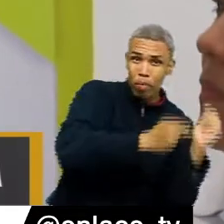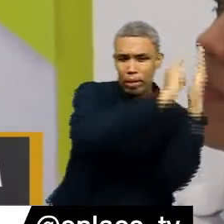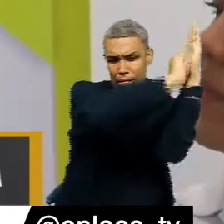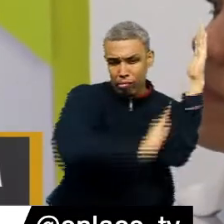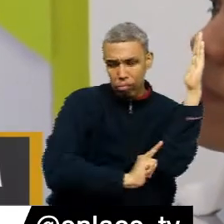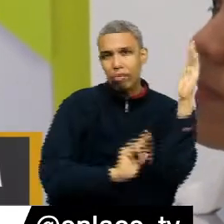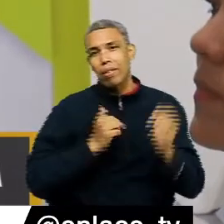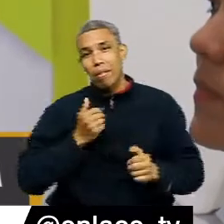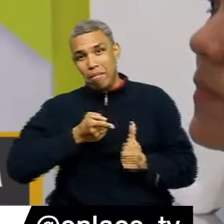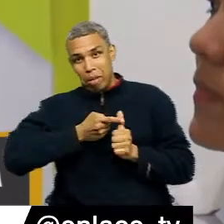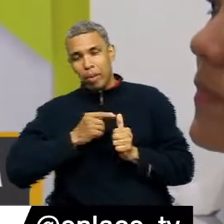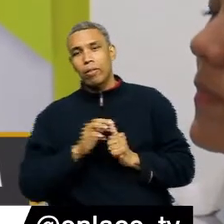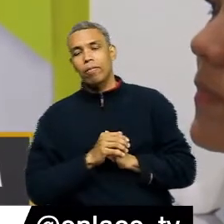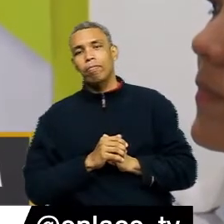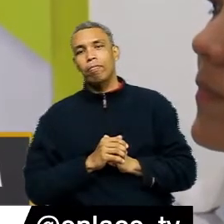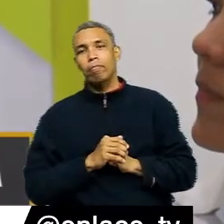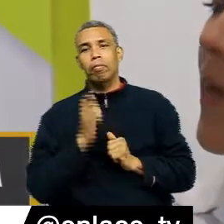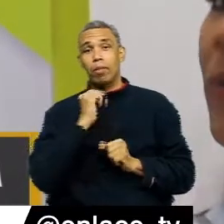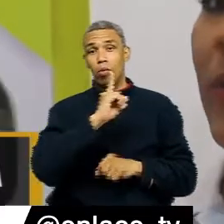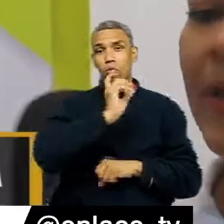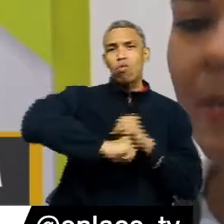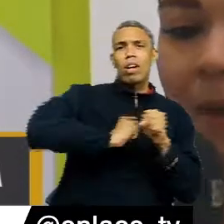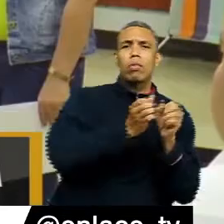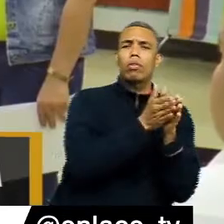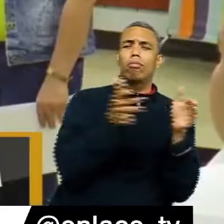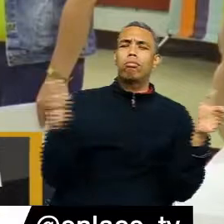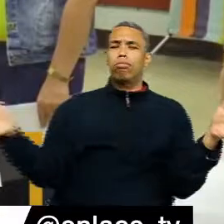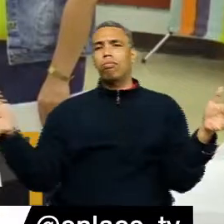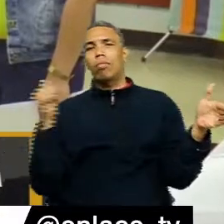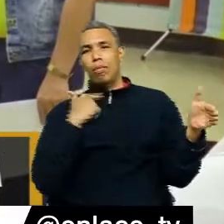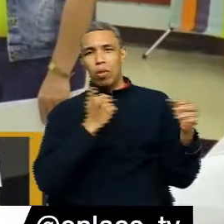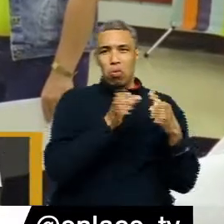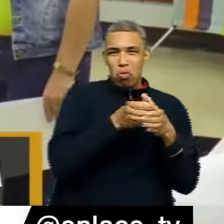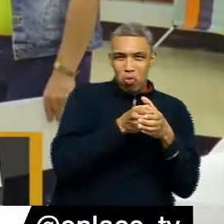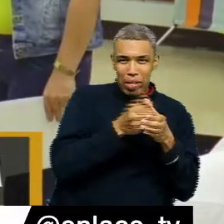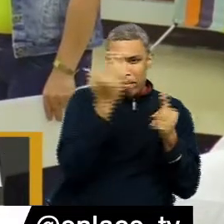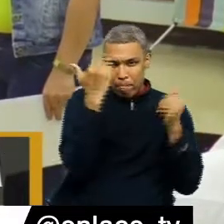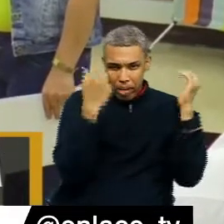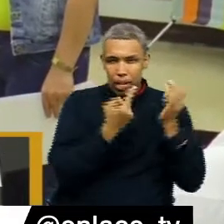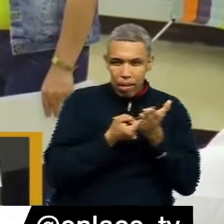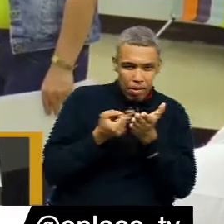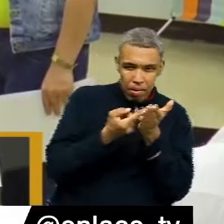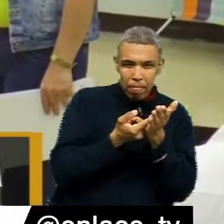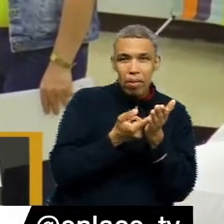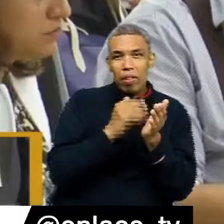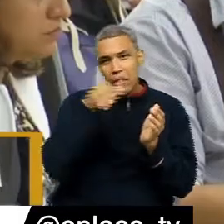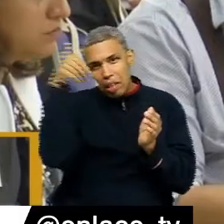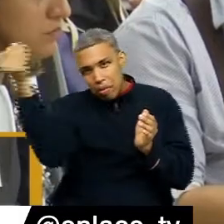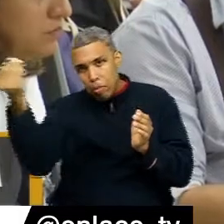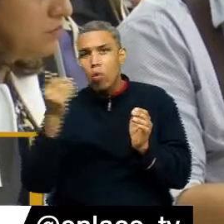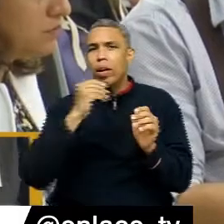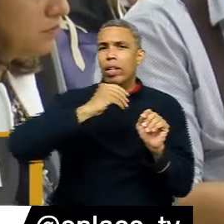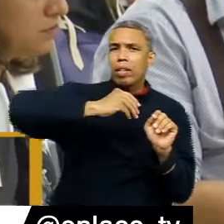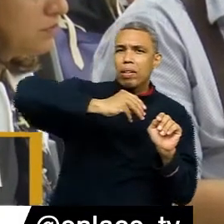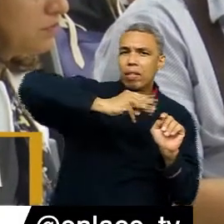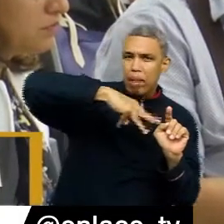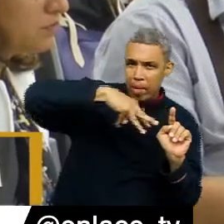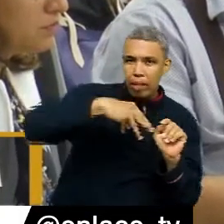y son 4 al año por cada subcomité. Bueno, ¿qué resta para este 2016 con el tema de la atención a las víctimas, con el objetivo de garantizar sus